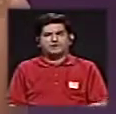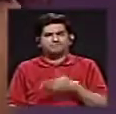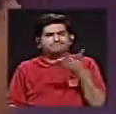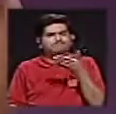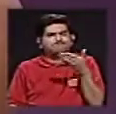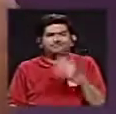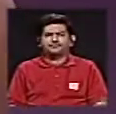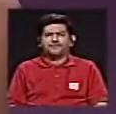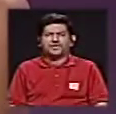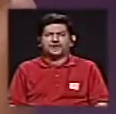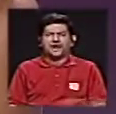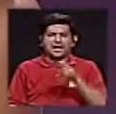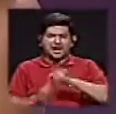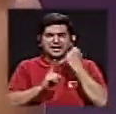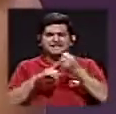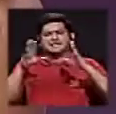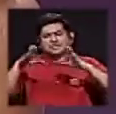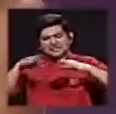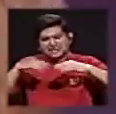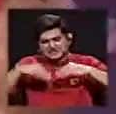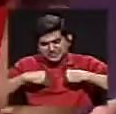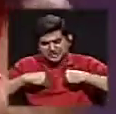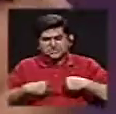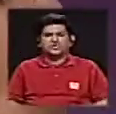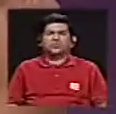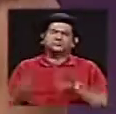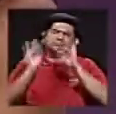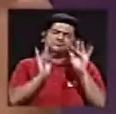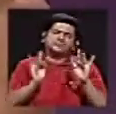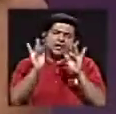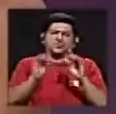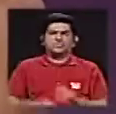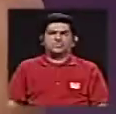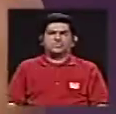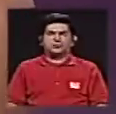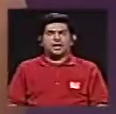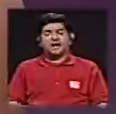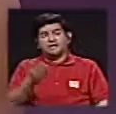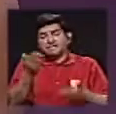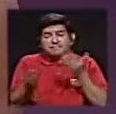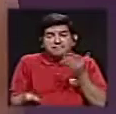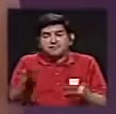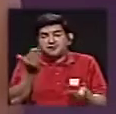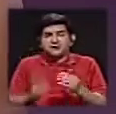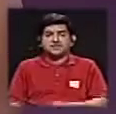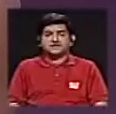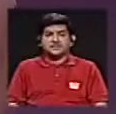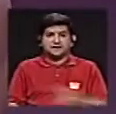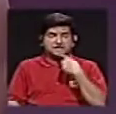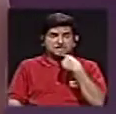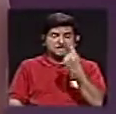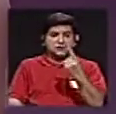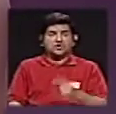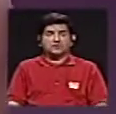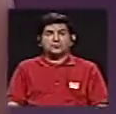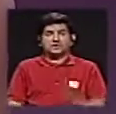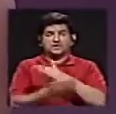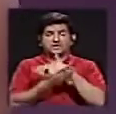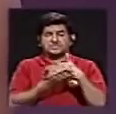a la abnegación a ratos la ternura y como les dice alguna